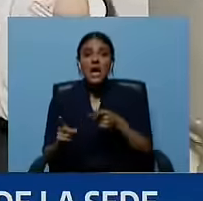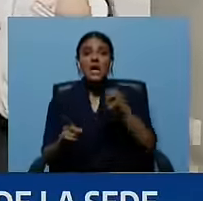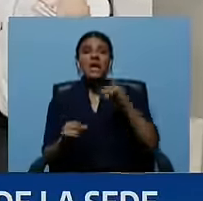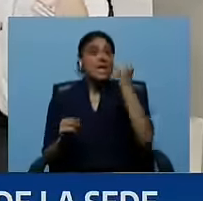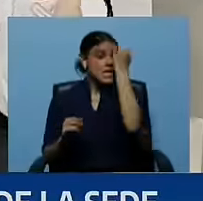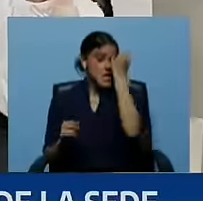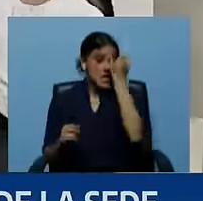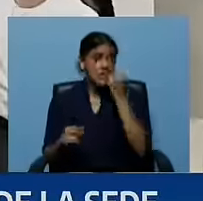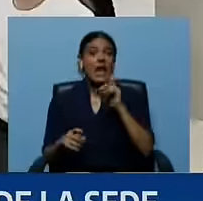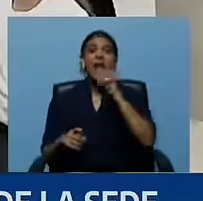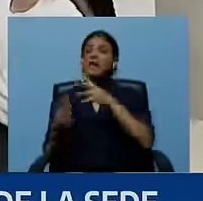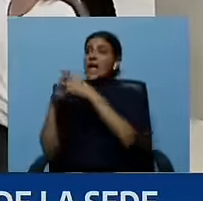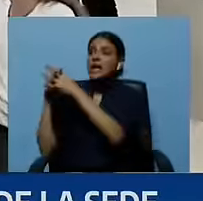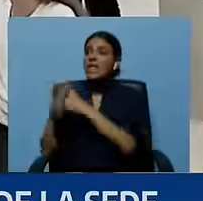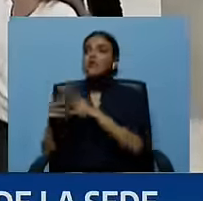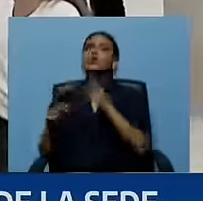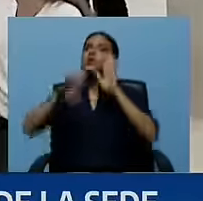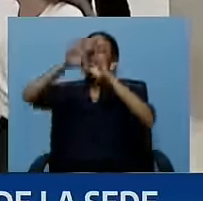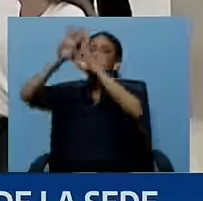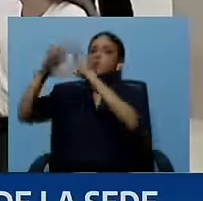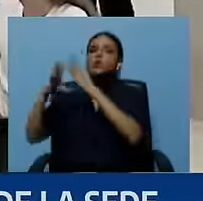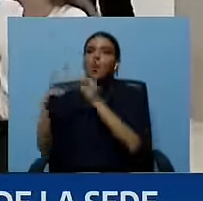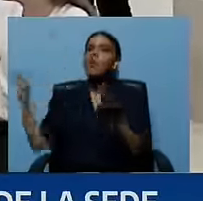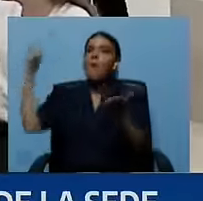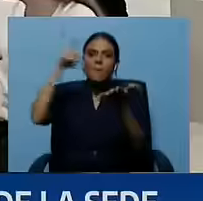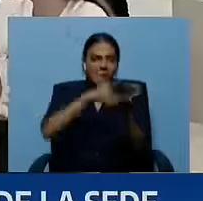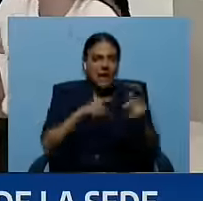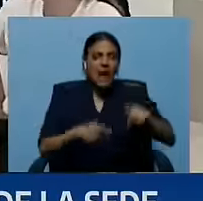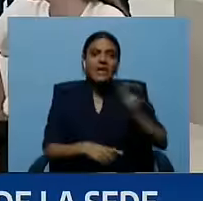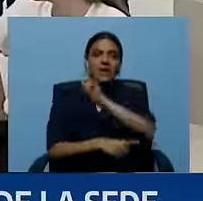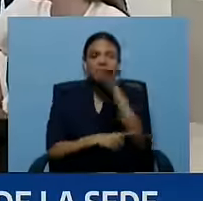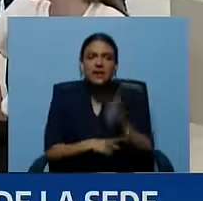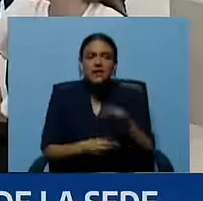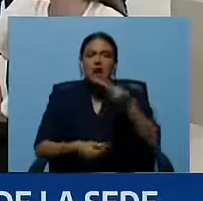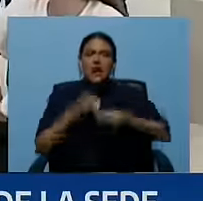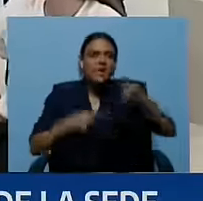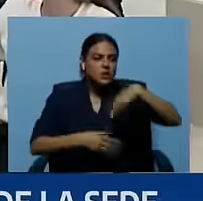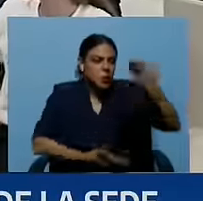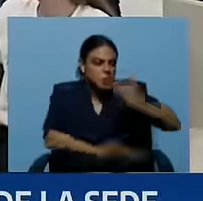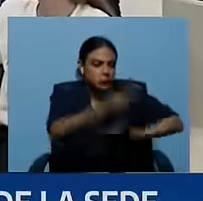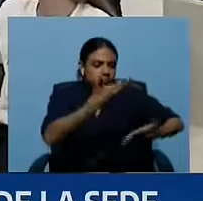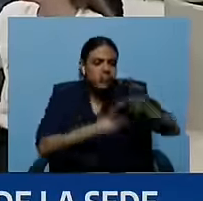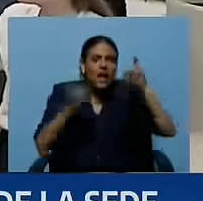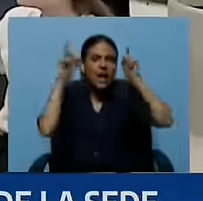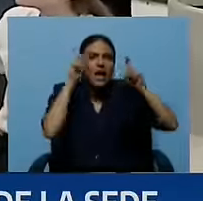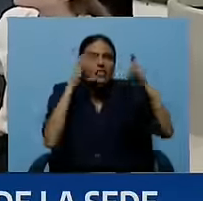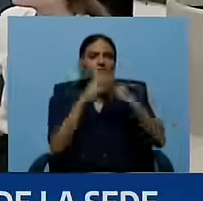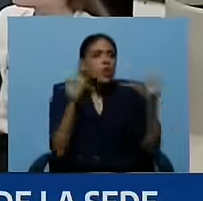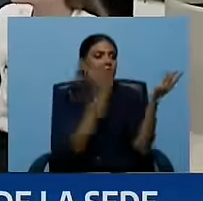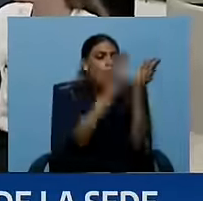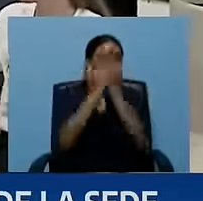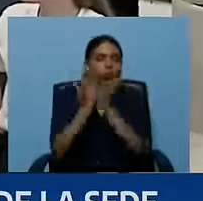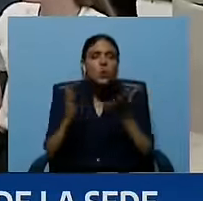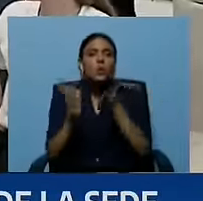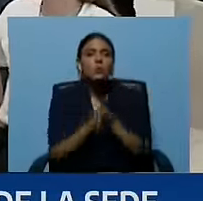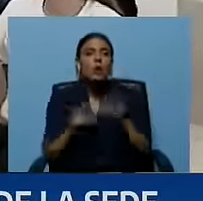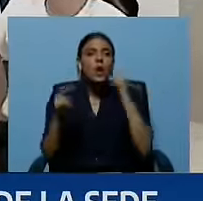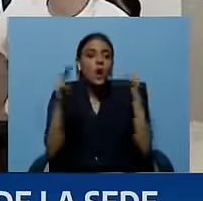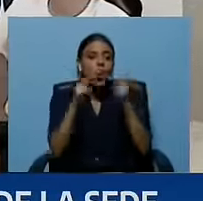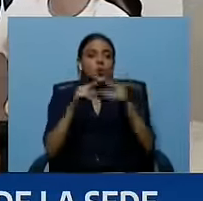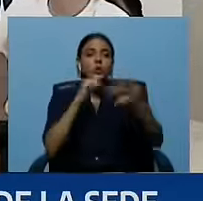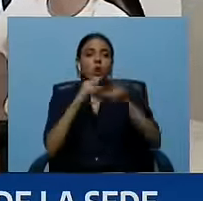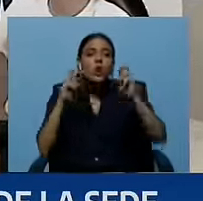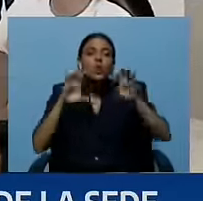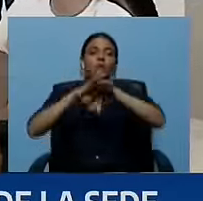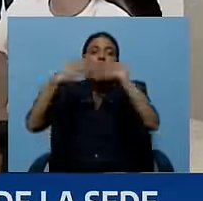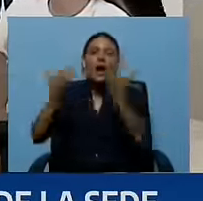para que vengan a Venezuela también a pasar temporada para enseñar a nuestros estudiantes los conocimientos más avanzados del mundo. Así que esto va a ser